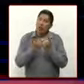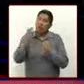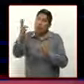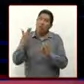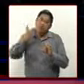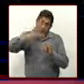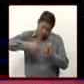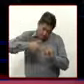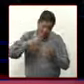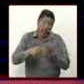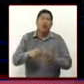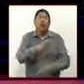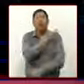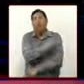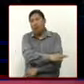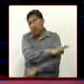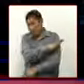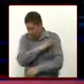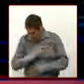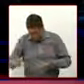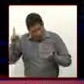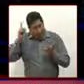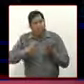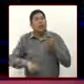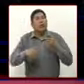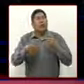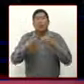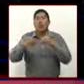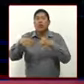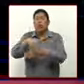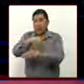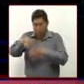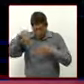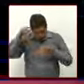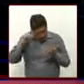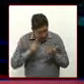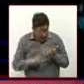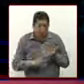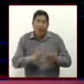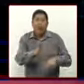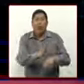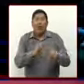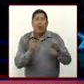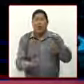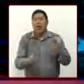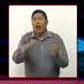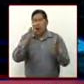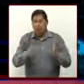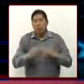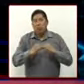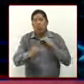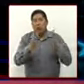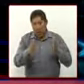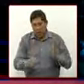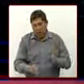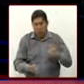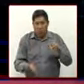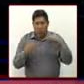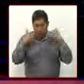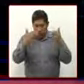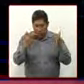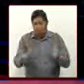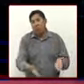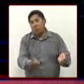hecho con las farmacias, con Cipavol, lo estamos haciendo con los gremiales, se tiene convocatoria a los transportistas. ¿Qué le decimos a los sectores que